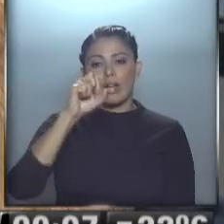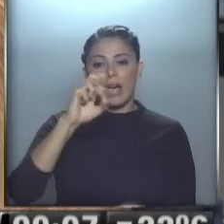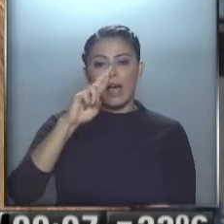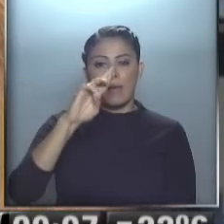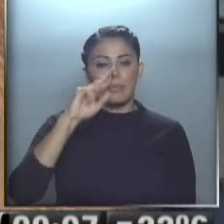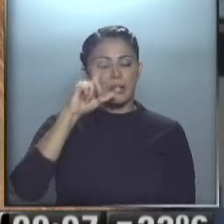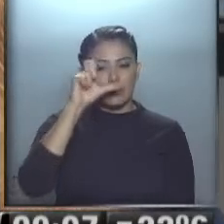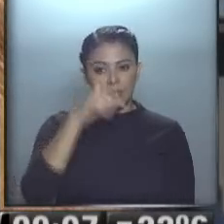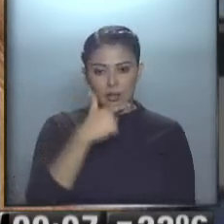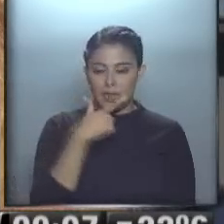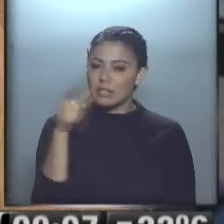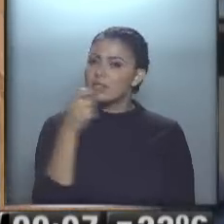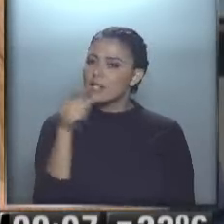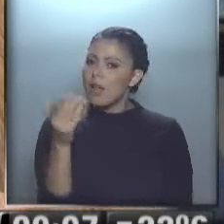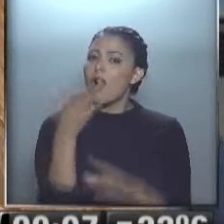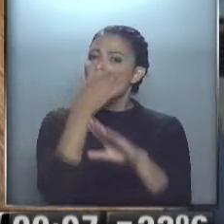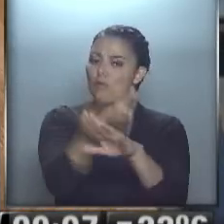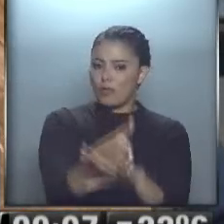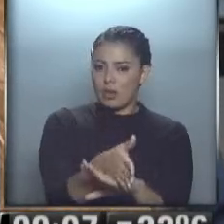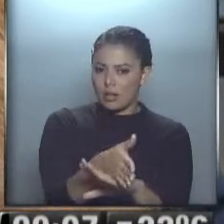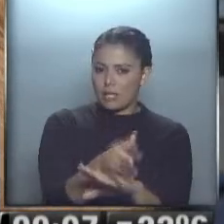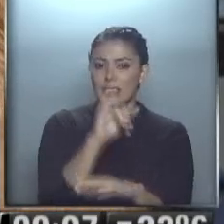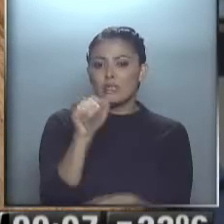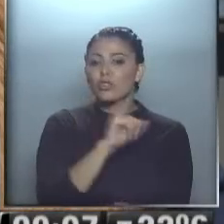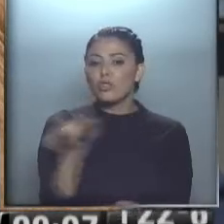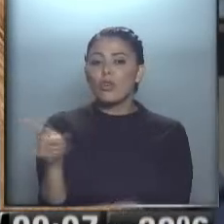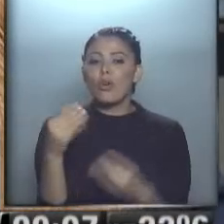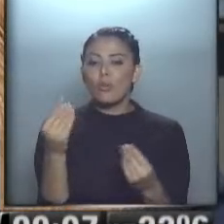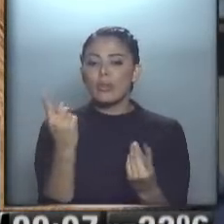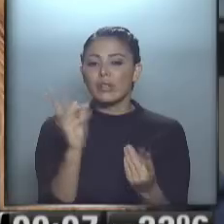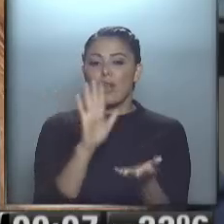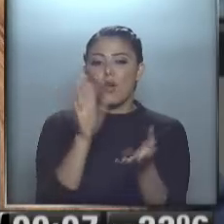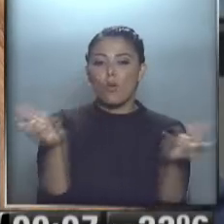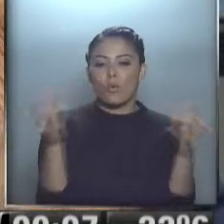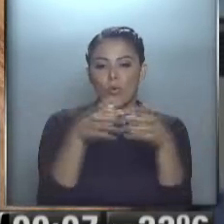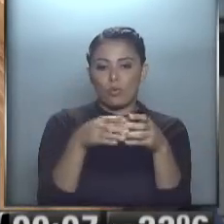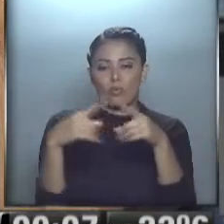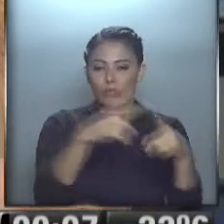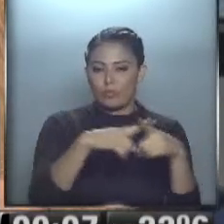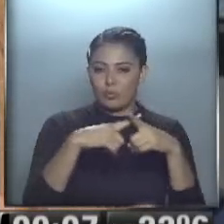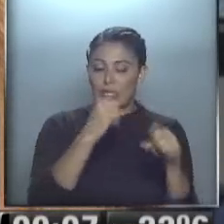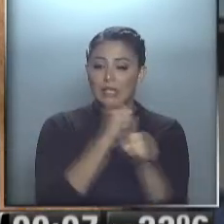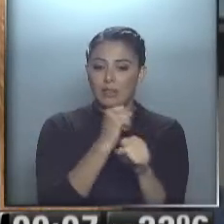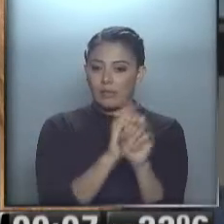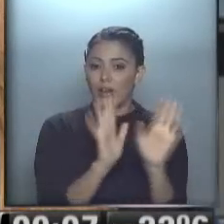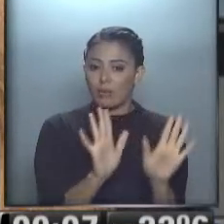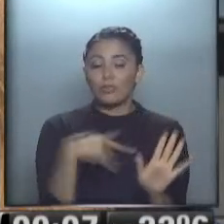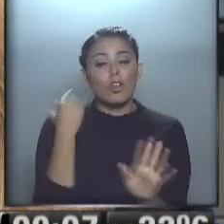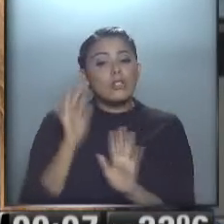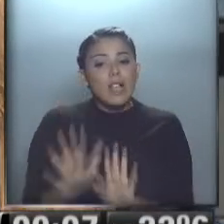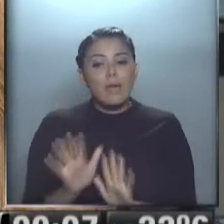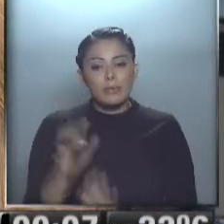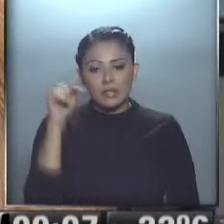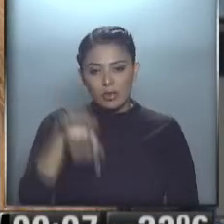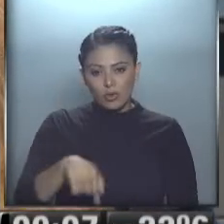radonski irá con concurrirá o no a esta mesa de diálogo Y a esta mesa de trabajo Bueno será la expectativa de